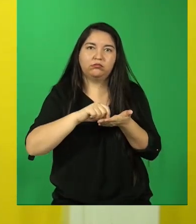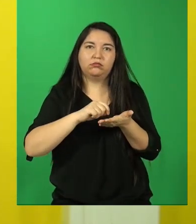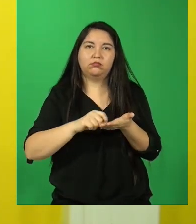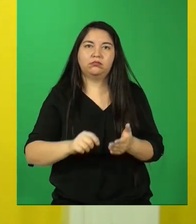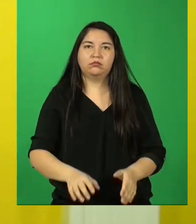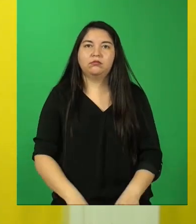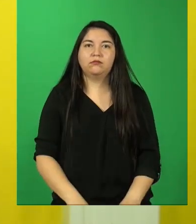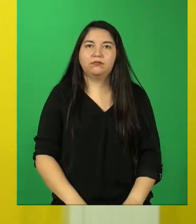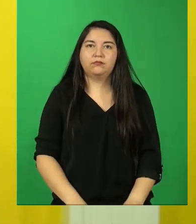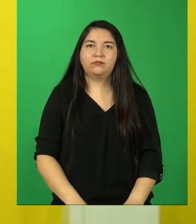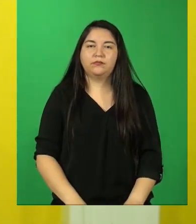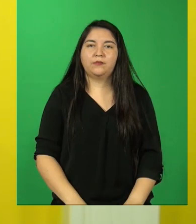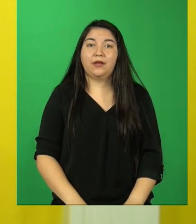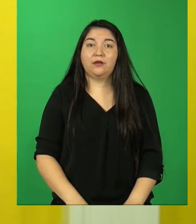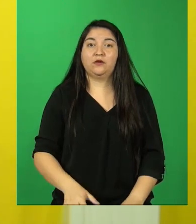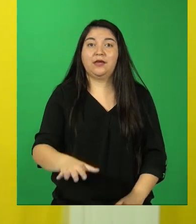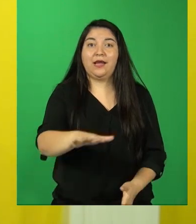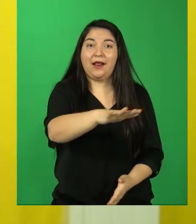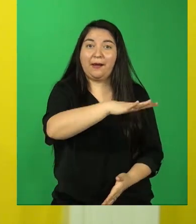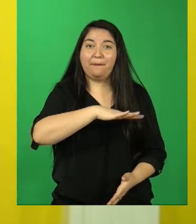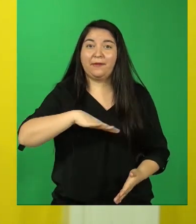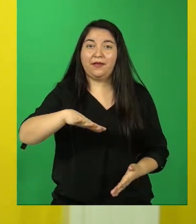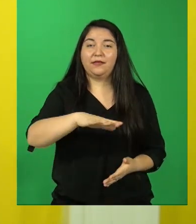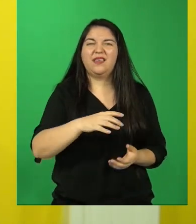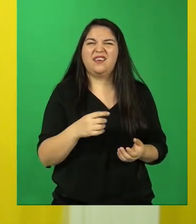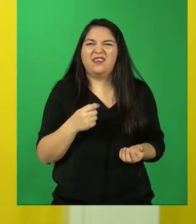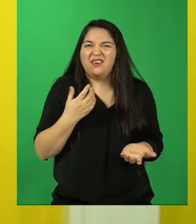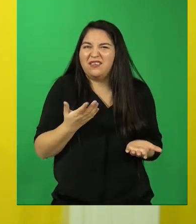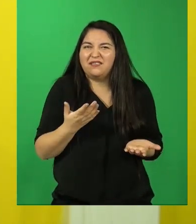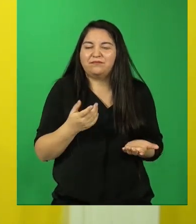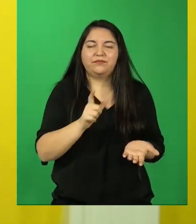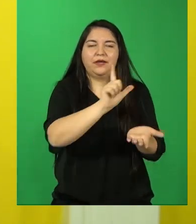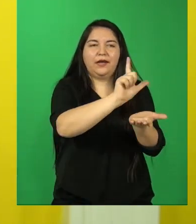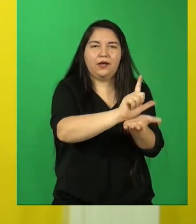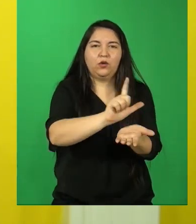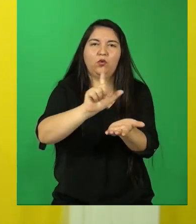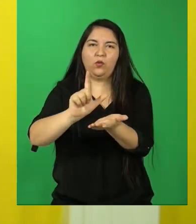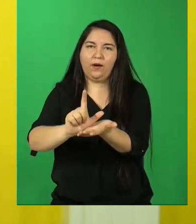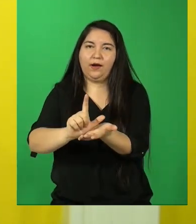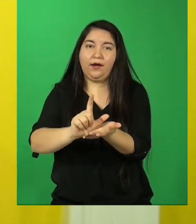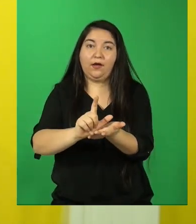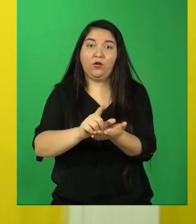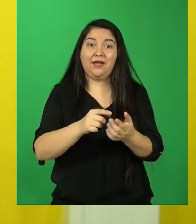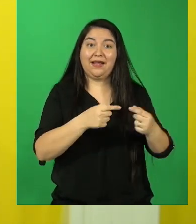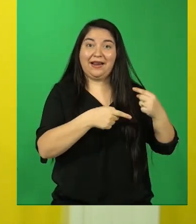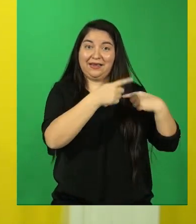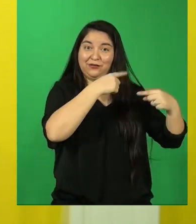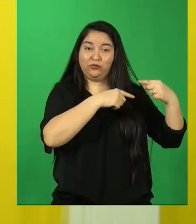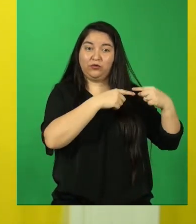¿Qué es lo que es el ambiente entonces? El lugar donde transcurre la historia.